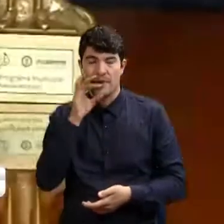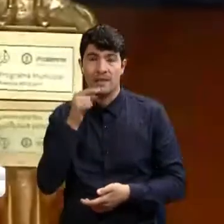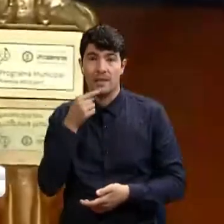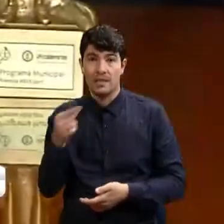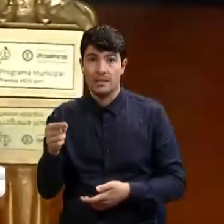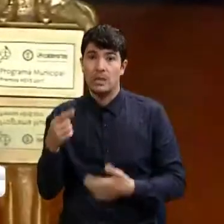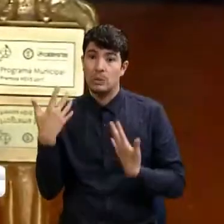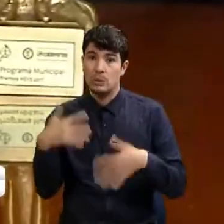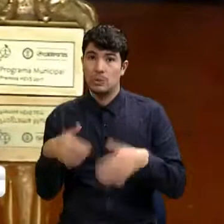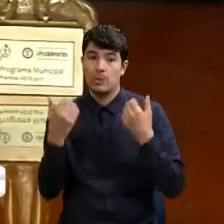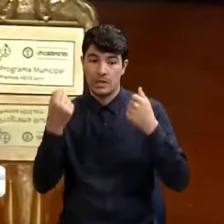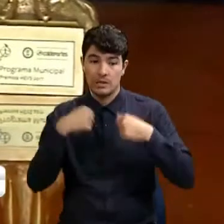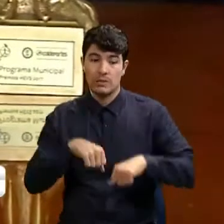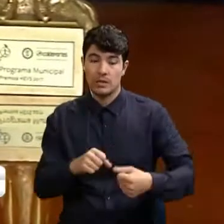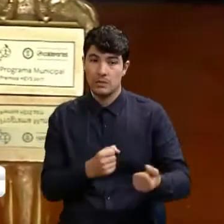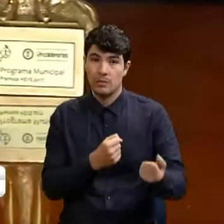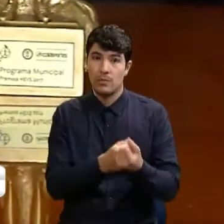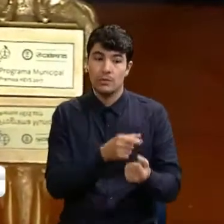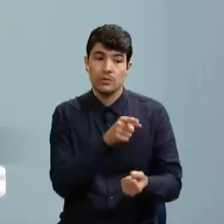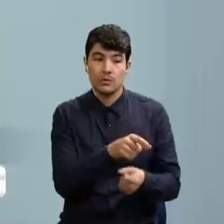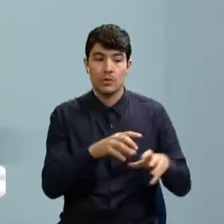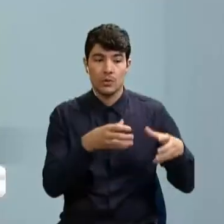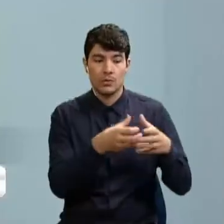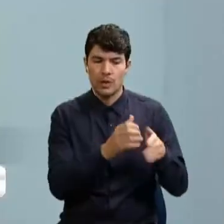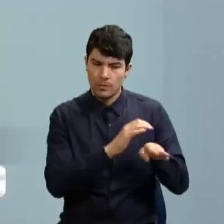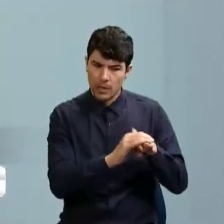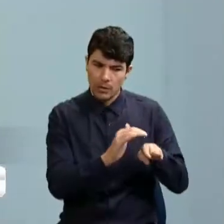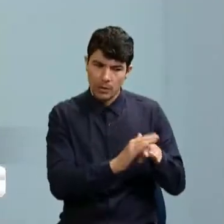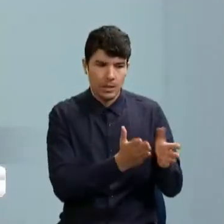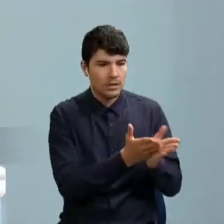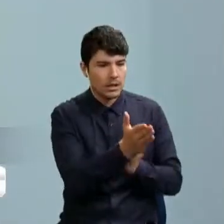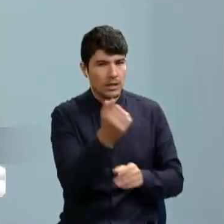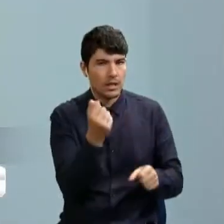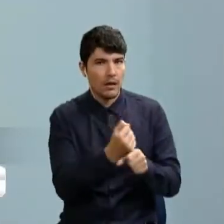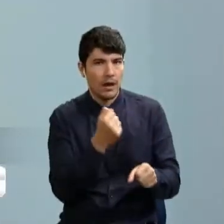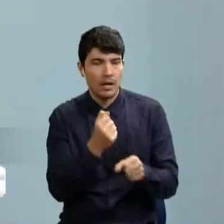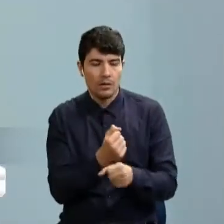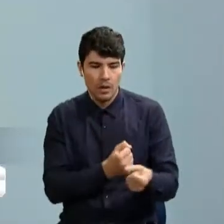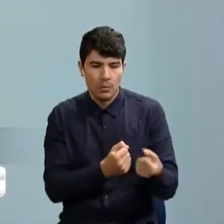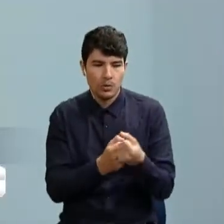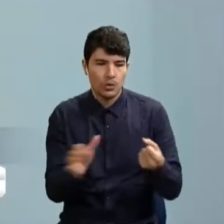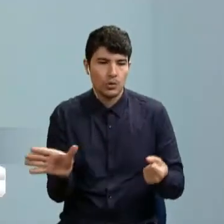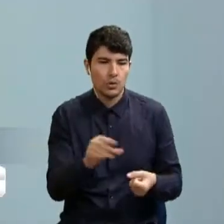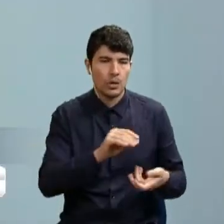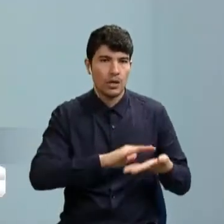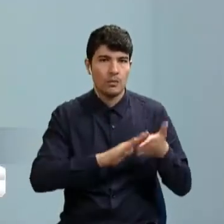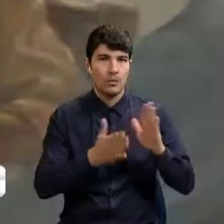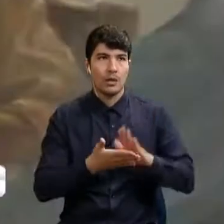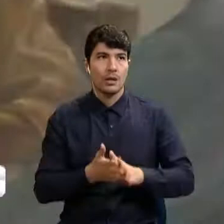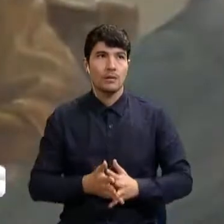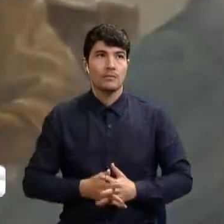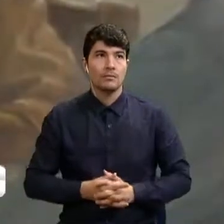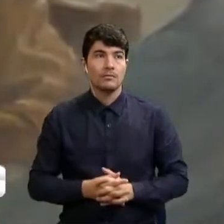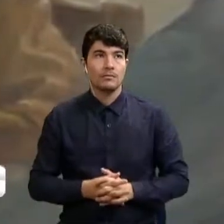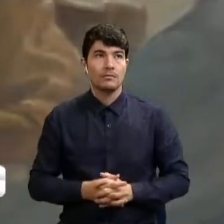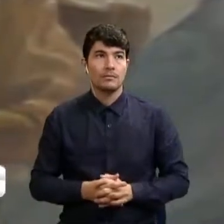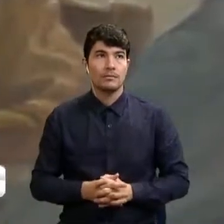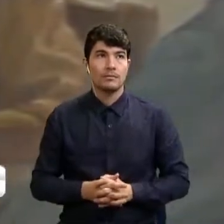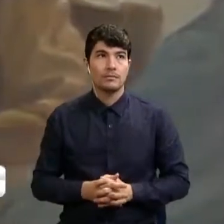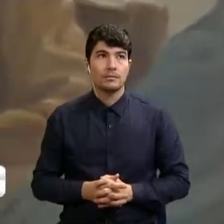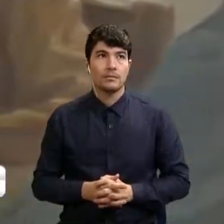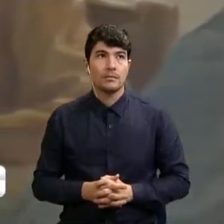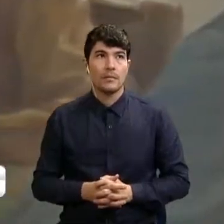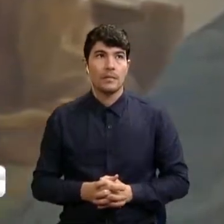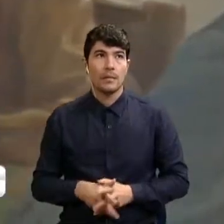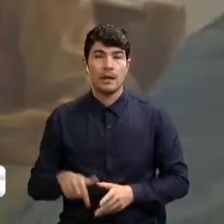esfuerzo de los integrantes del programa y los invitó a seguir trabajando por la comunidad. Estas son las cosas buenas que se hacen en la ciudad de